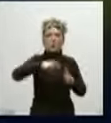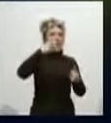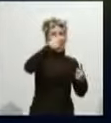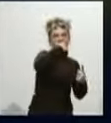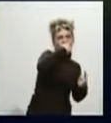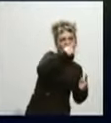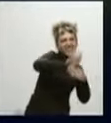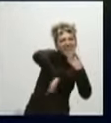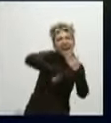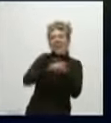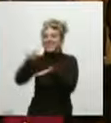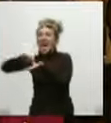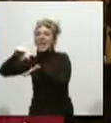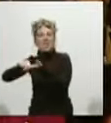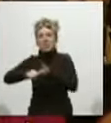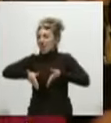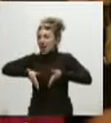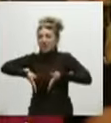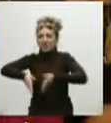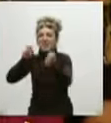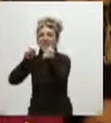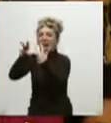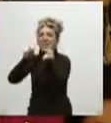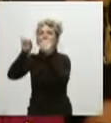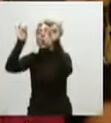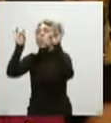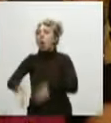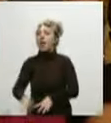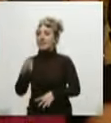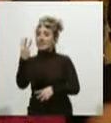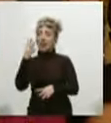Arrecife. ¡Ya! Tres carriles le ponía yo aquí.